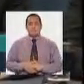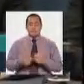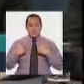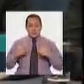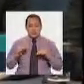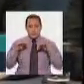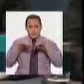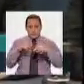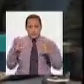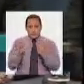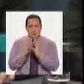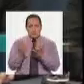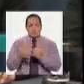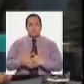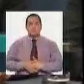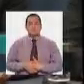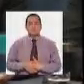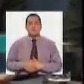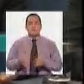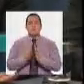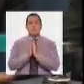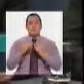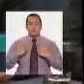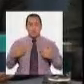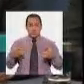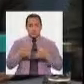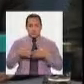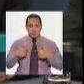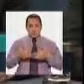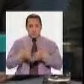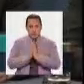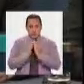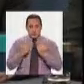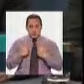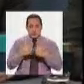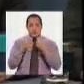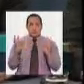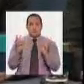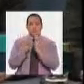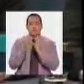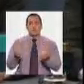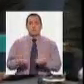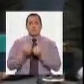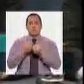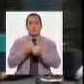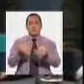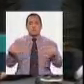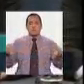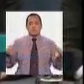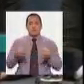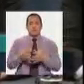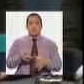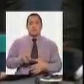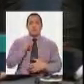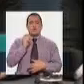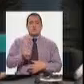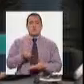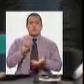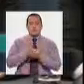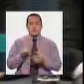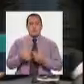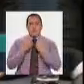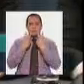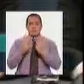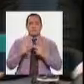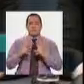hemos acudido a solicitud nuestra, repito, para una reunión con todo el tribunal que estaba viendo